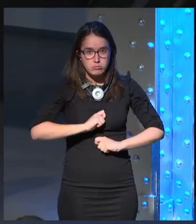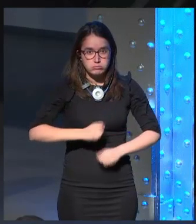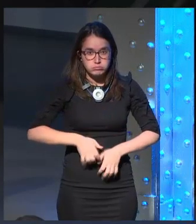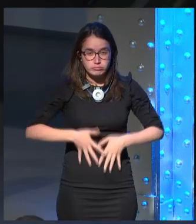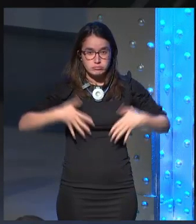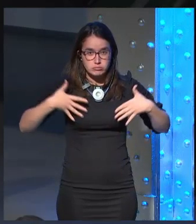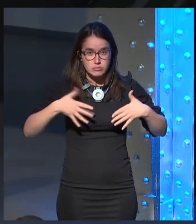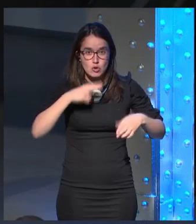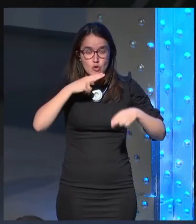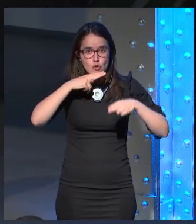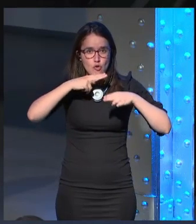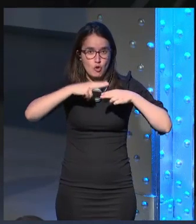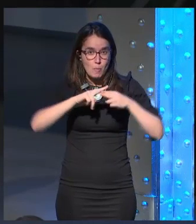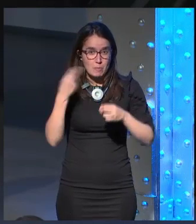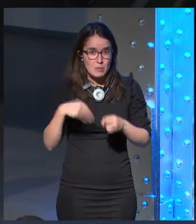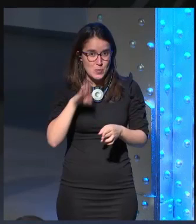Right Stuff,